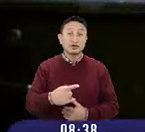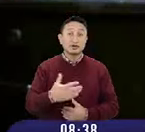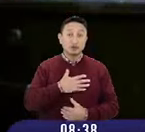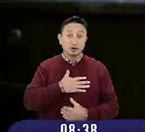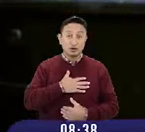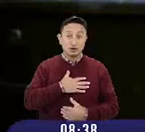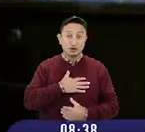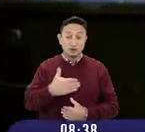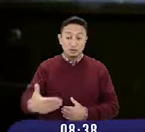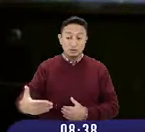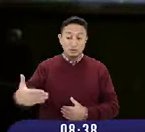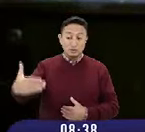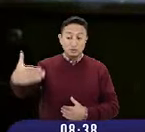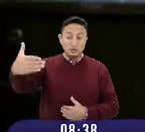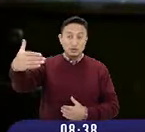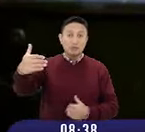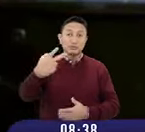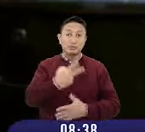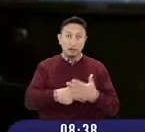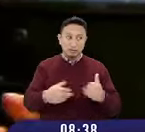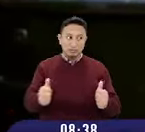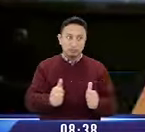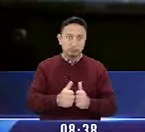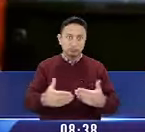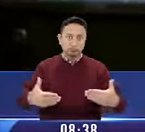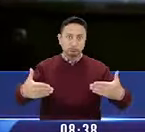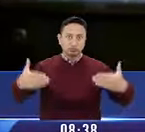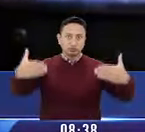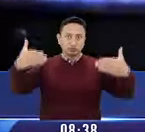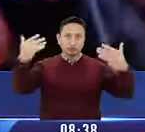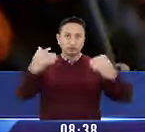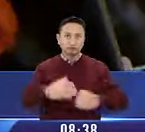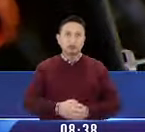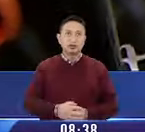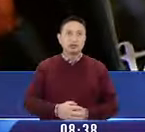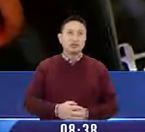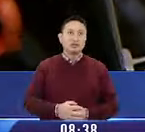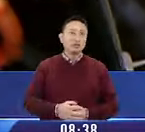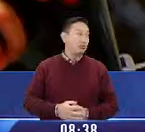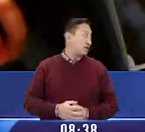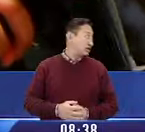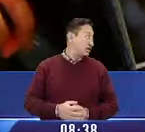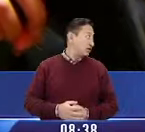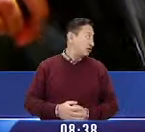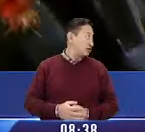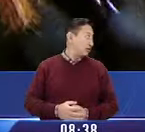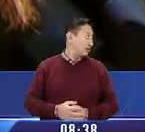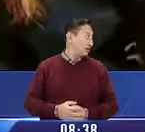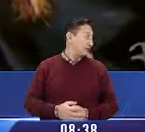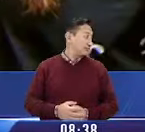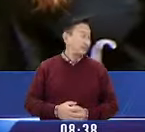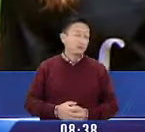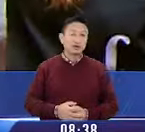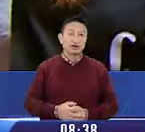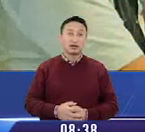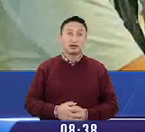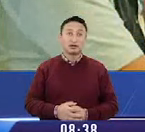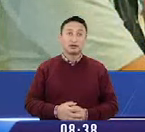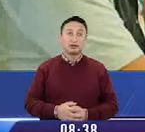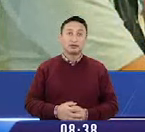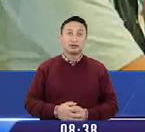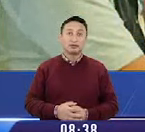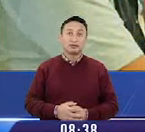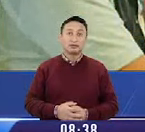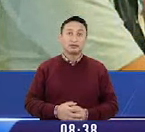Para mí eso es ser mamá. No es simplemente tener hijos y ya. Cuando era adolescente, visualizaba su futuro